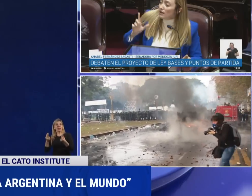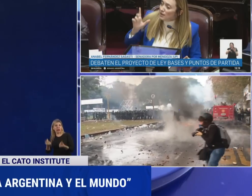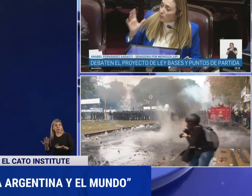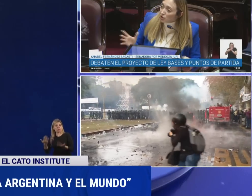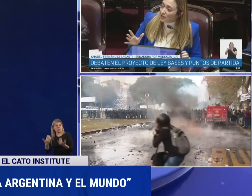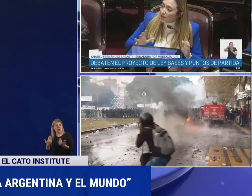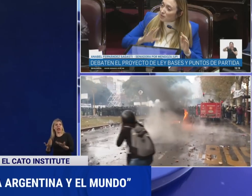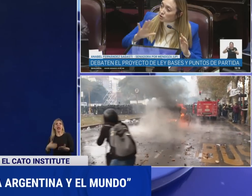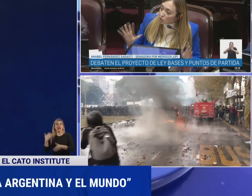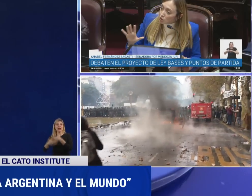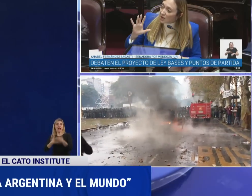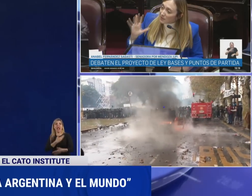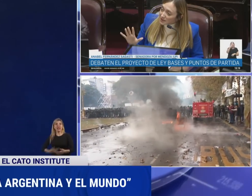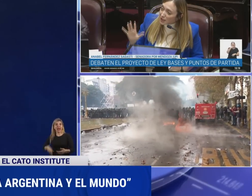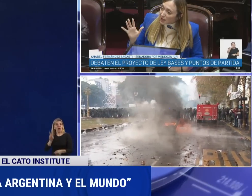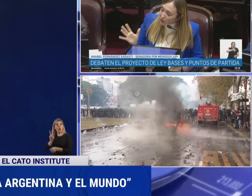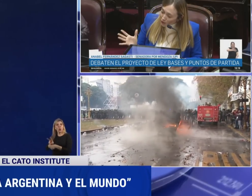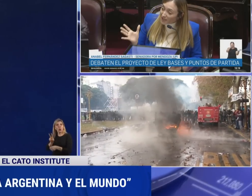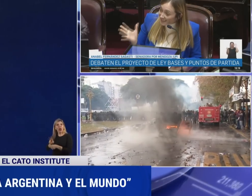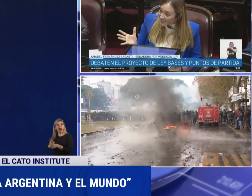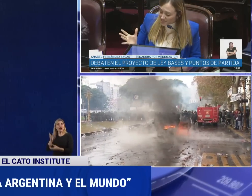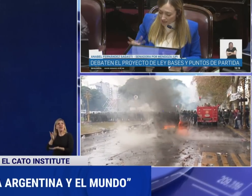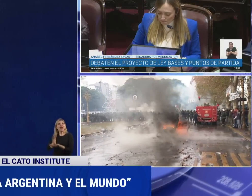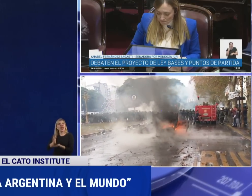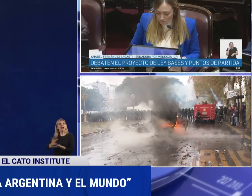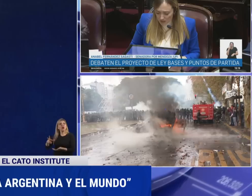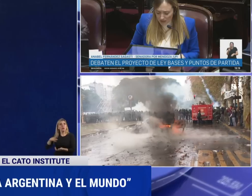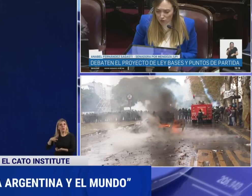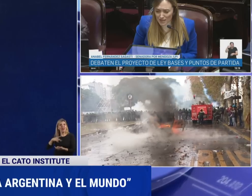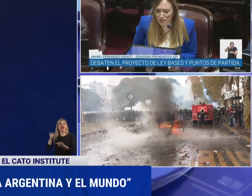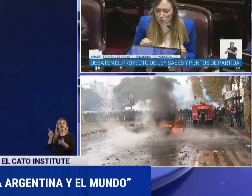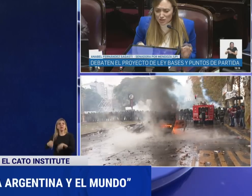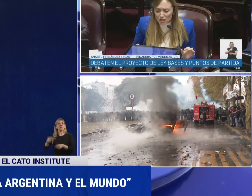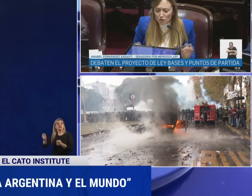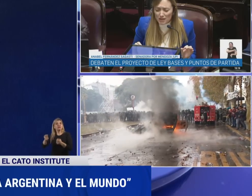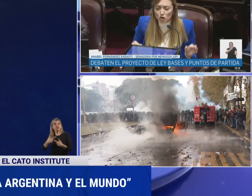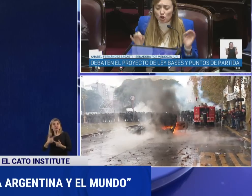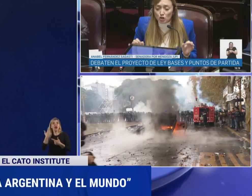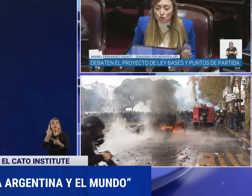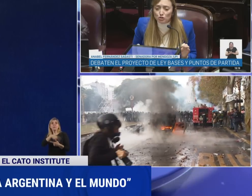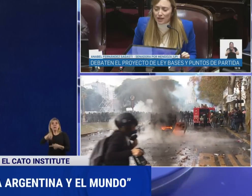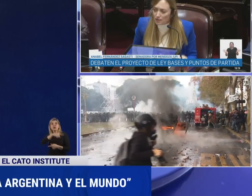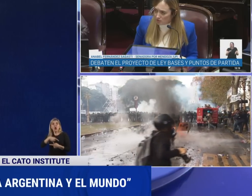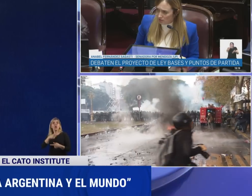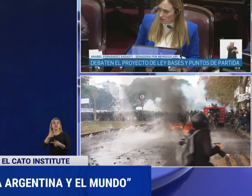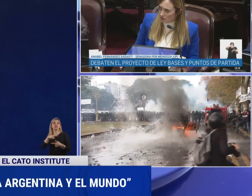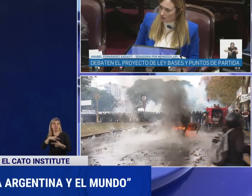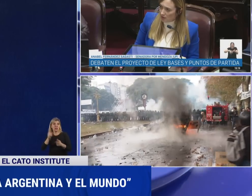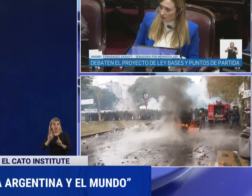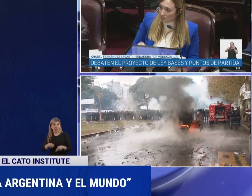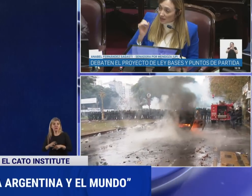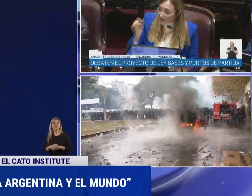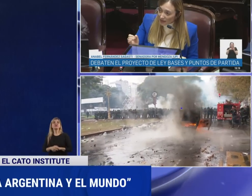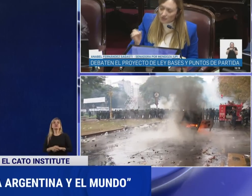bien, porque había un Estado que protegía los derechos de propiedad y protegía la libertad de asociación entre privados. Hoy tenemos todos